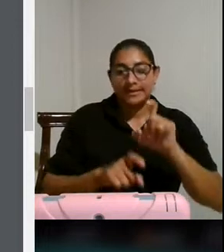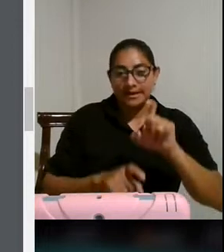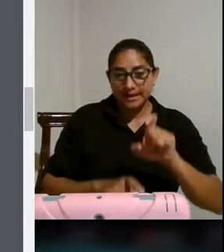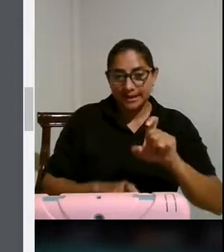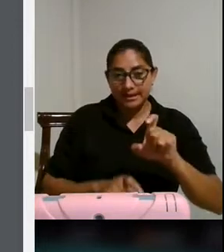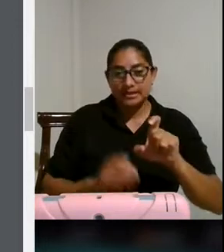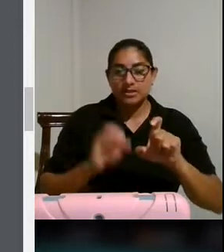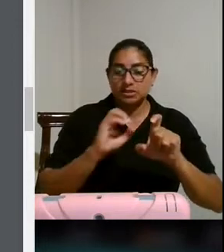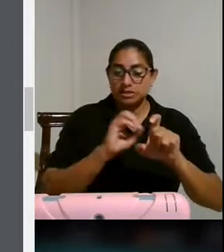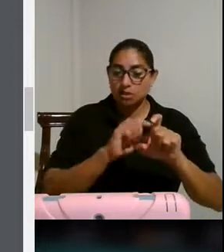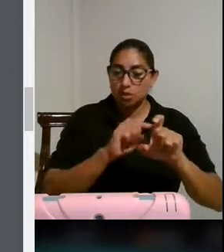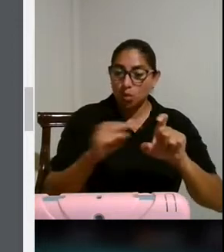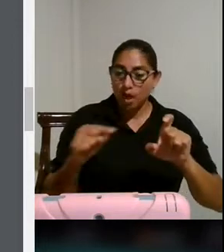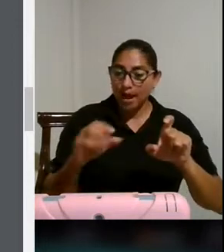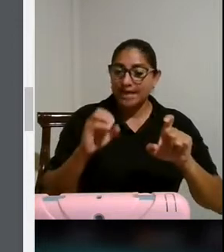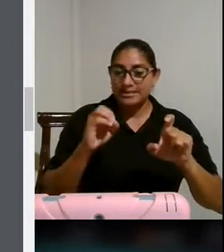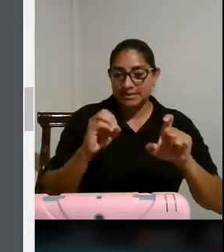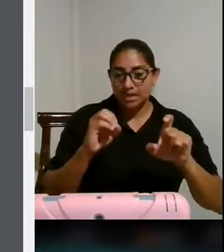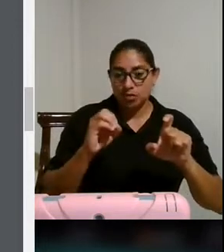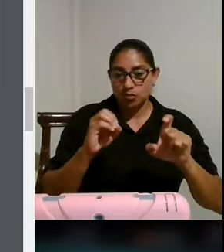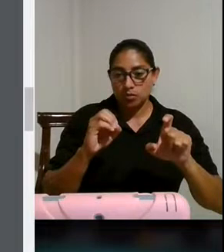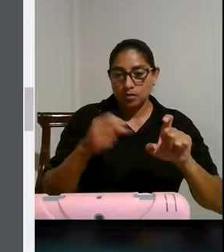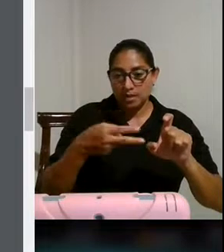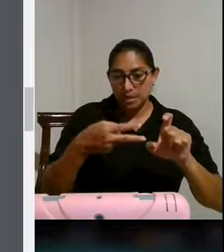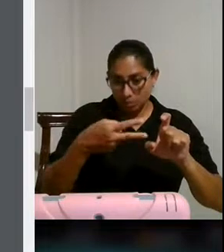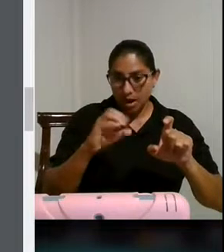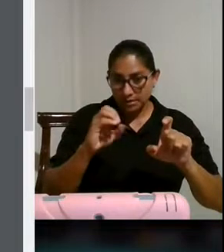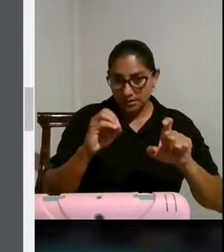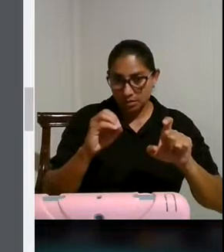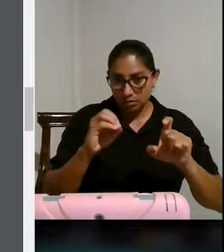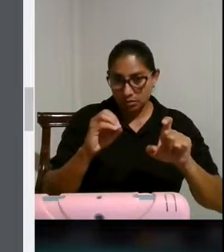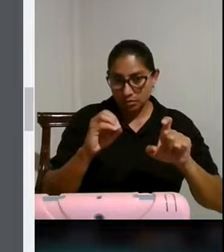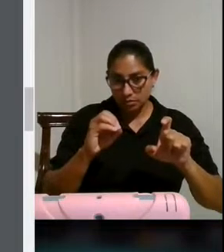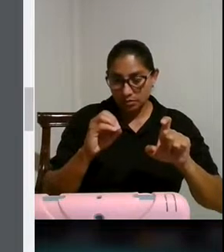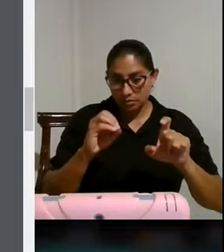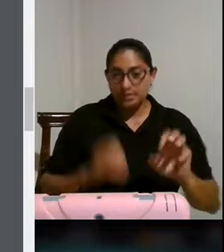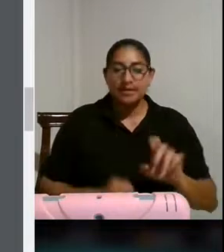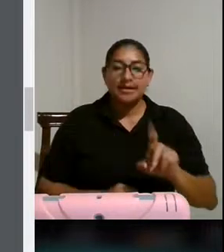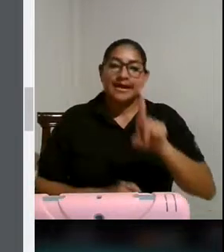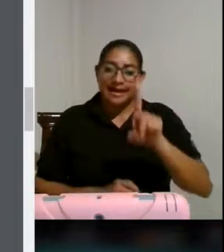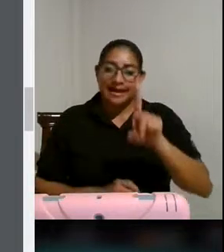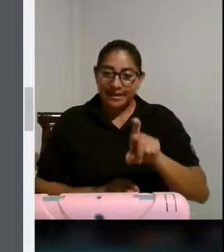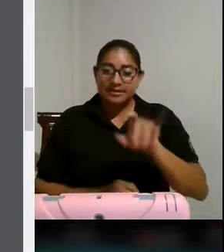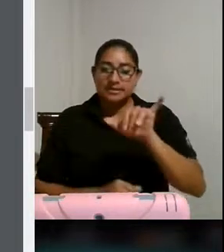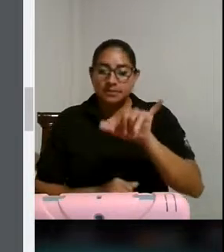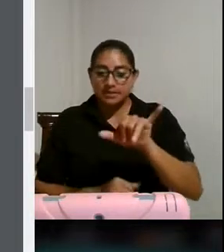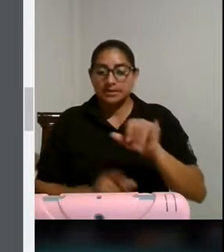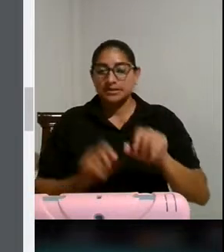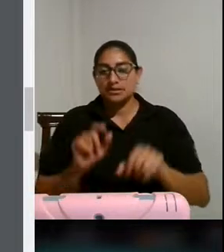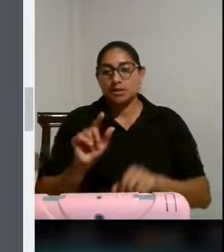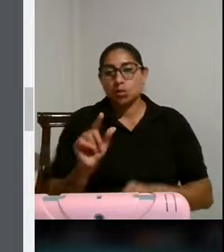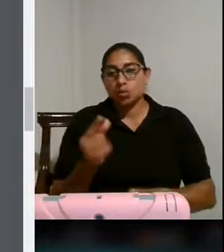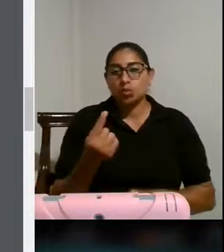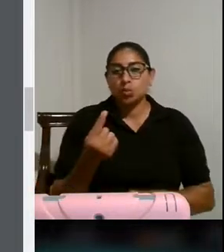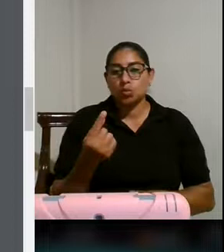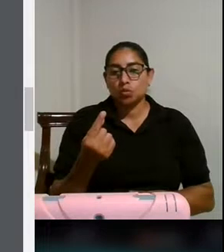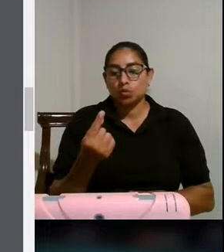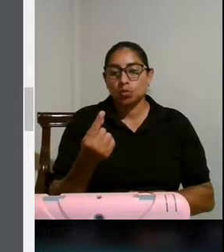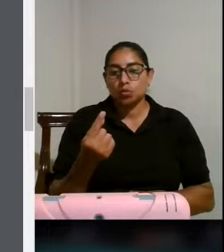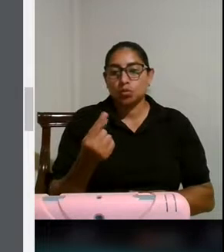de la imagen de x más delta x en u menos la